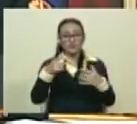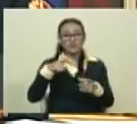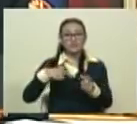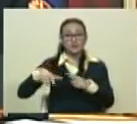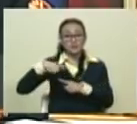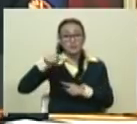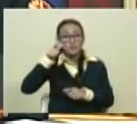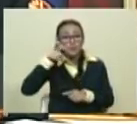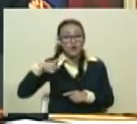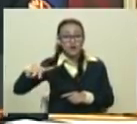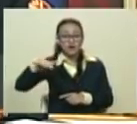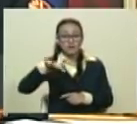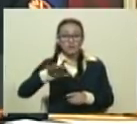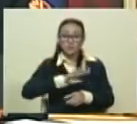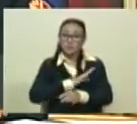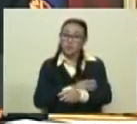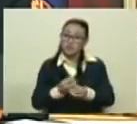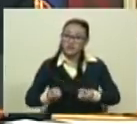Asamblea Constituyente,